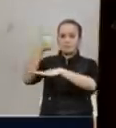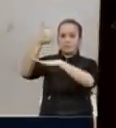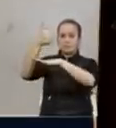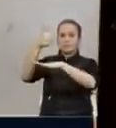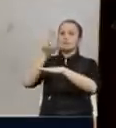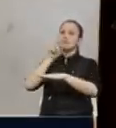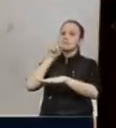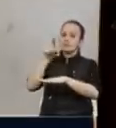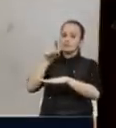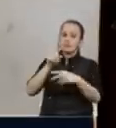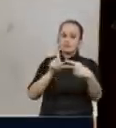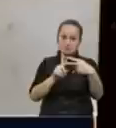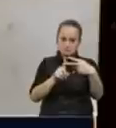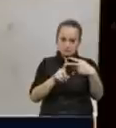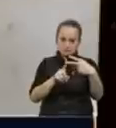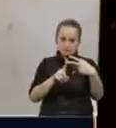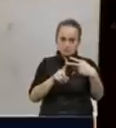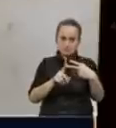Dos,